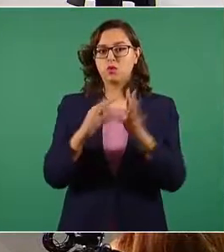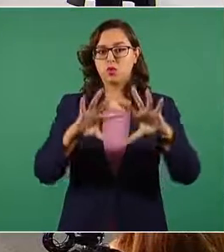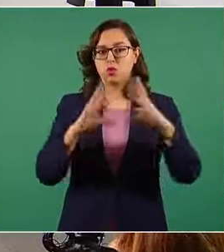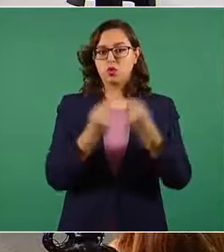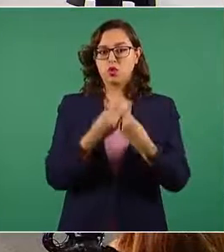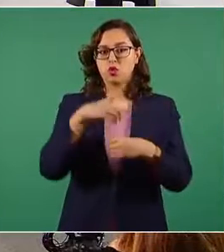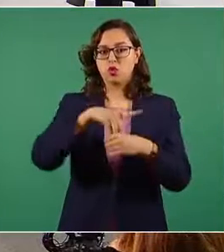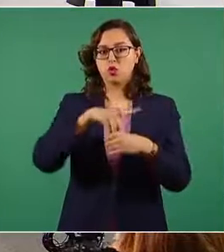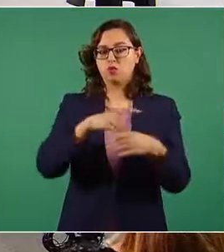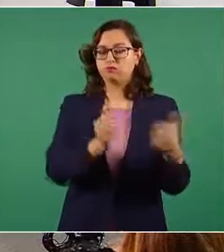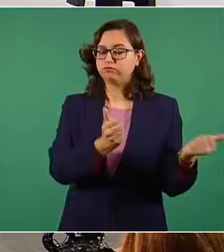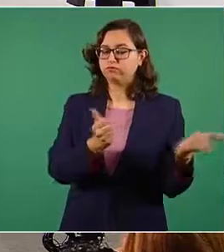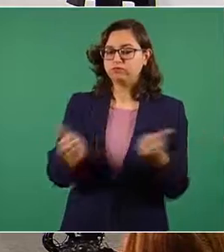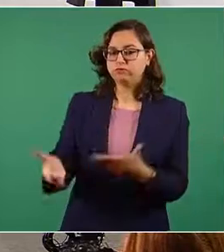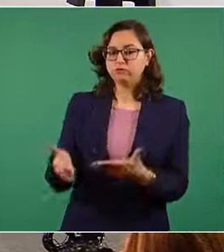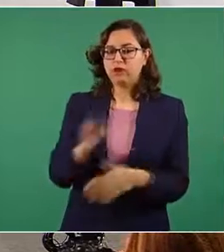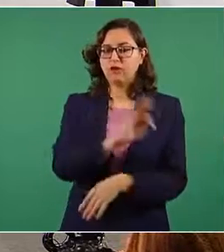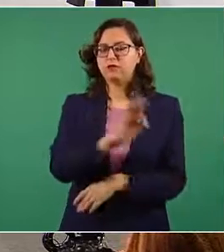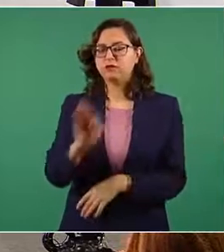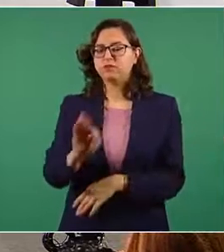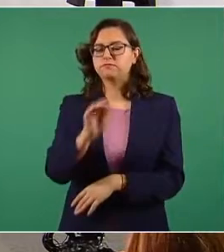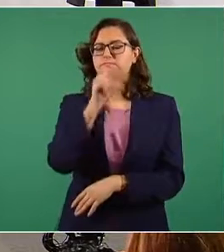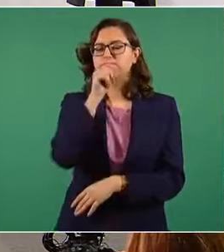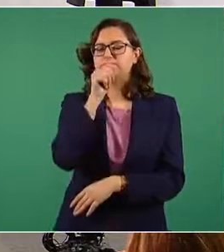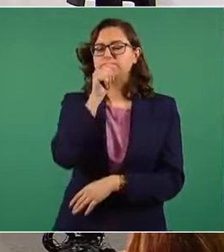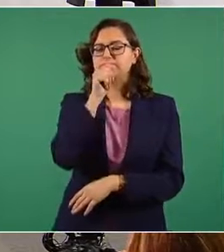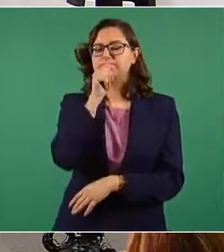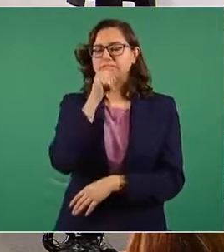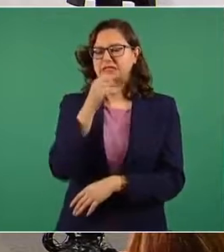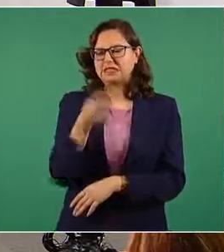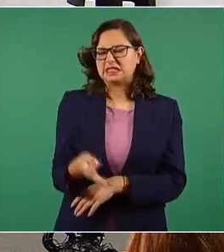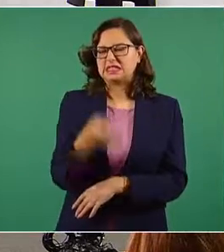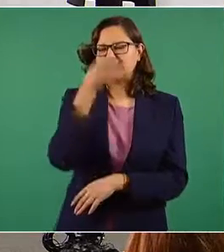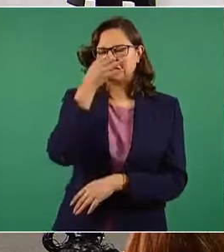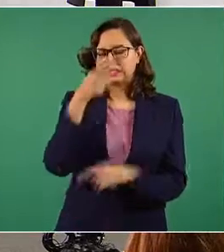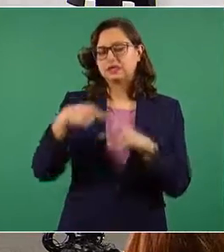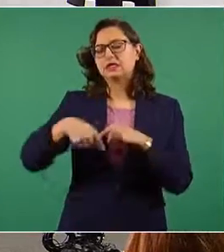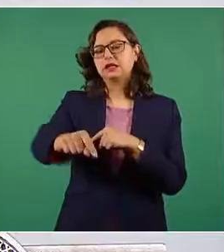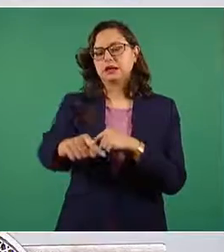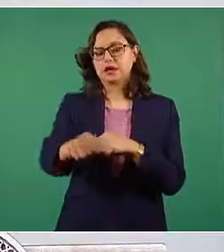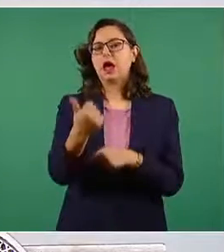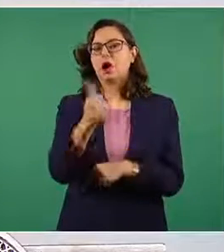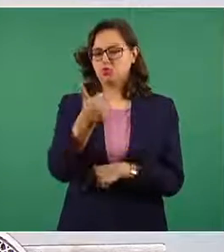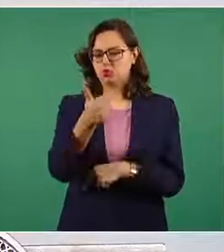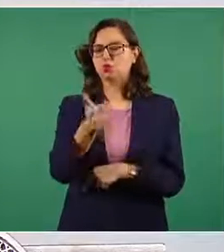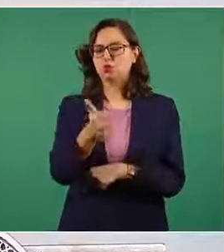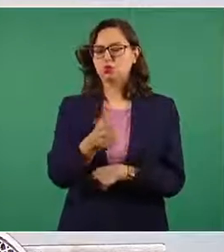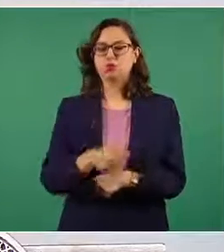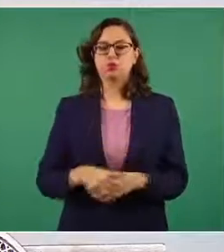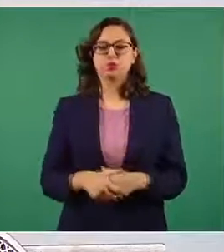confirmarnos, pero esto ya es muy pronto, es decir, en el mes de agosto.